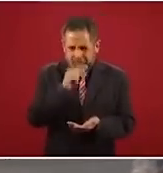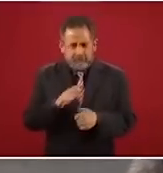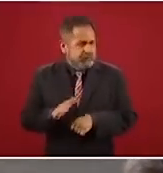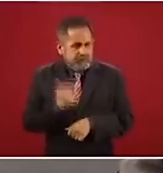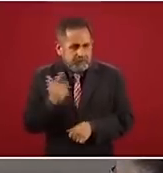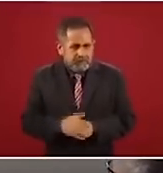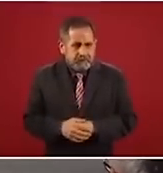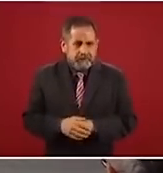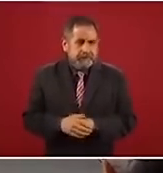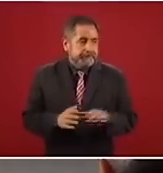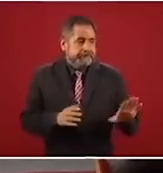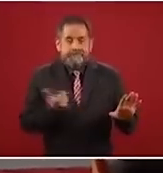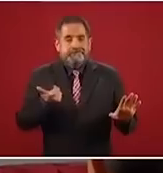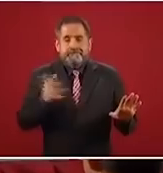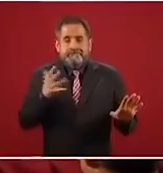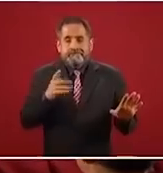se tenía que